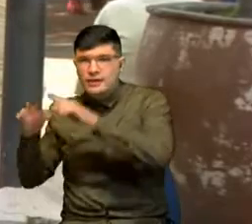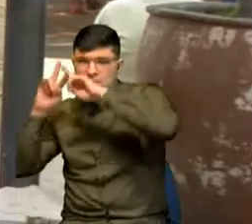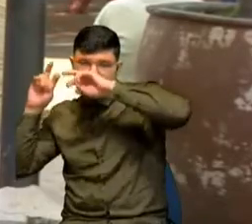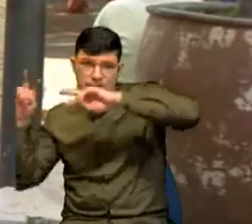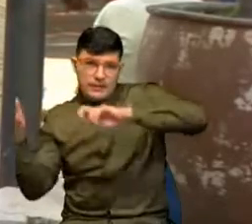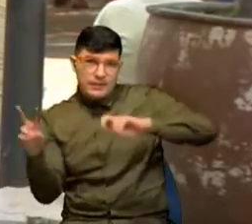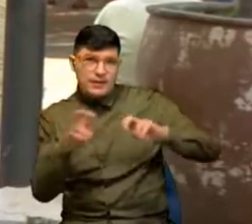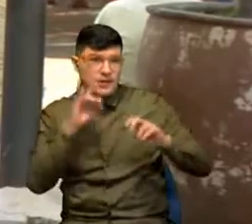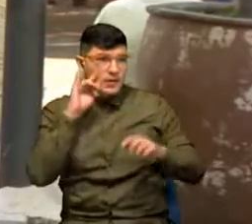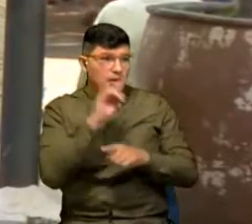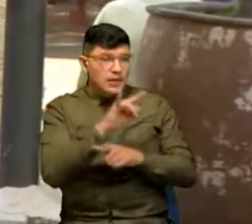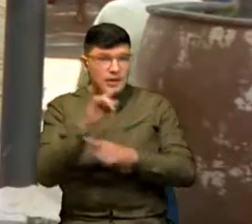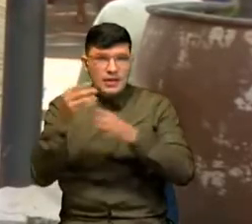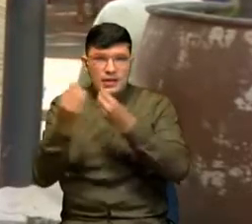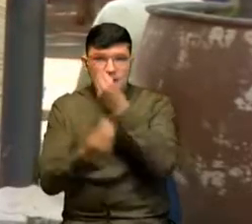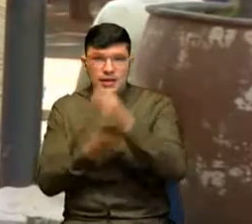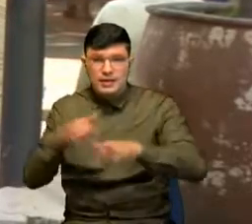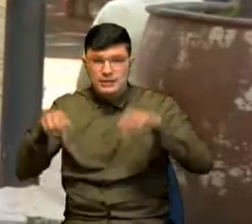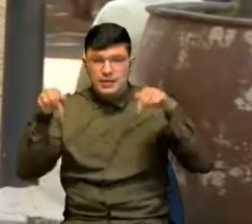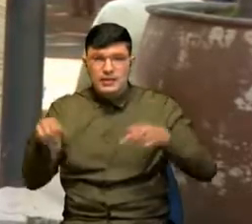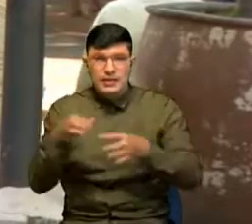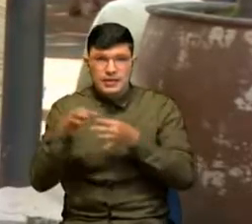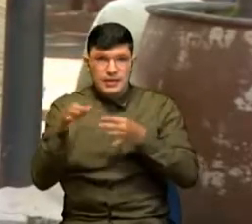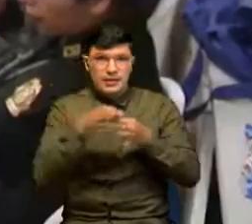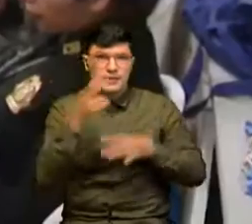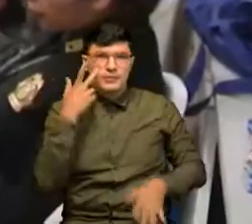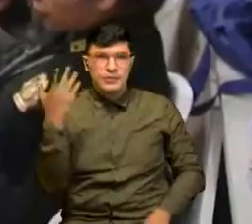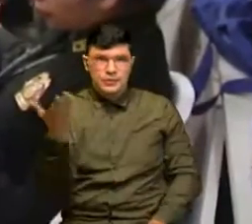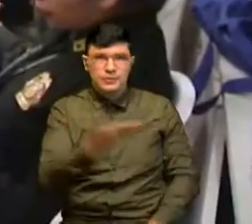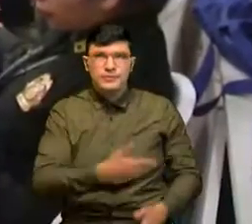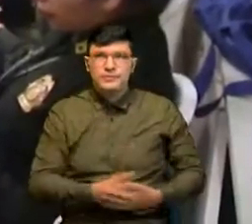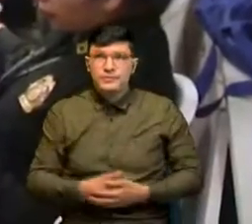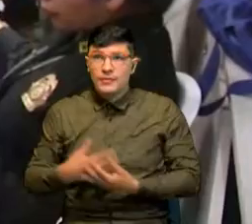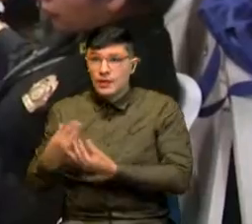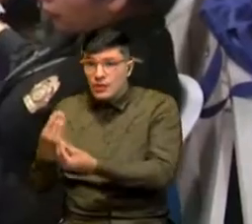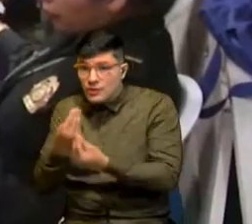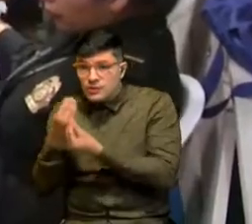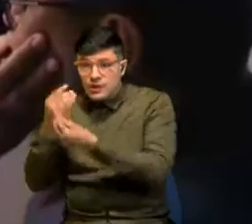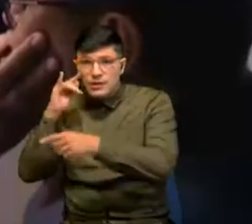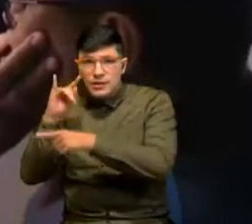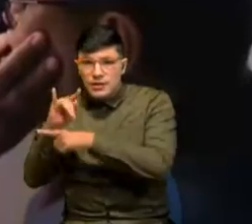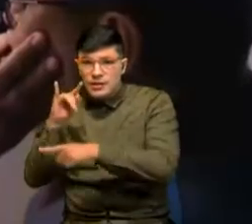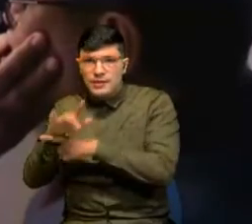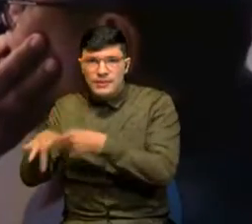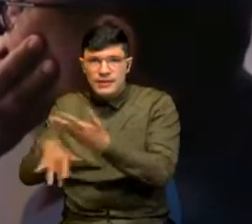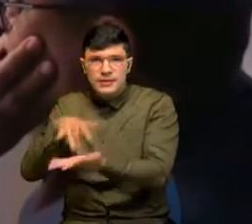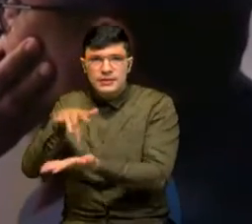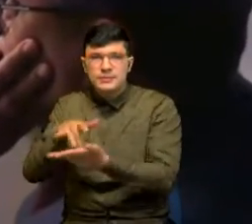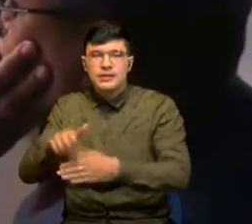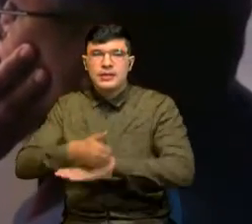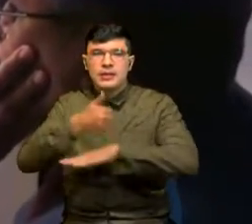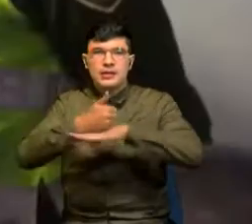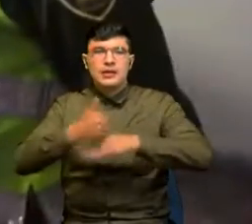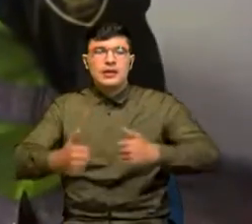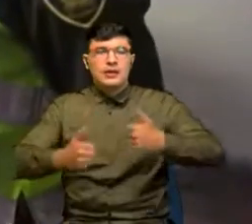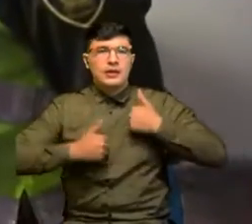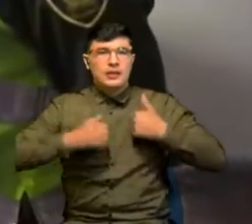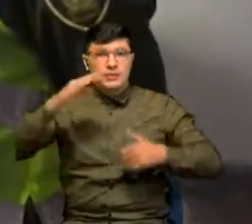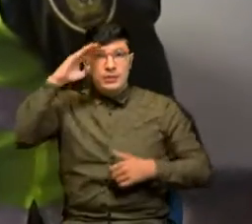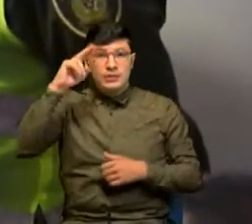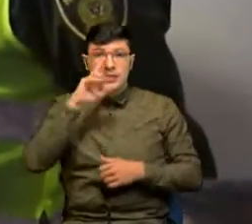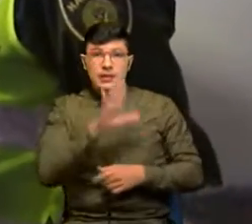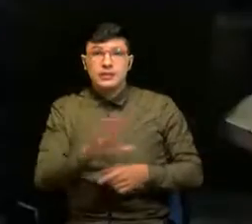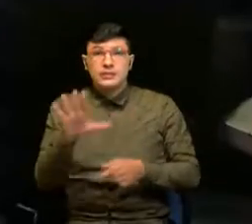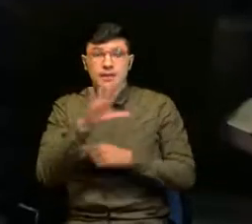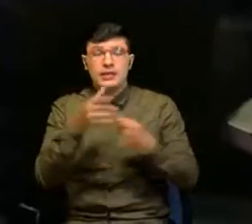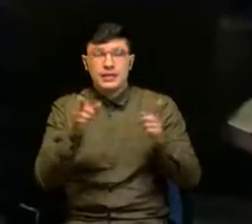y controles que se han venido realizando en el municipio. En el Consejo de Seguridad hicieron presencia la Policía y Ejército Nacional, al igual que la